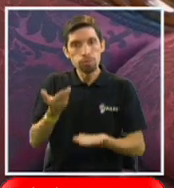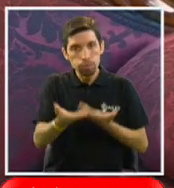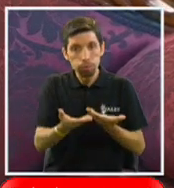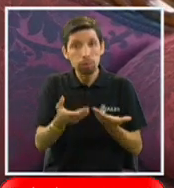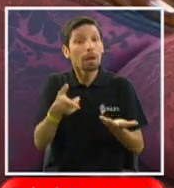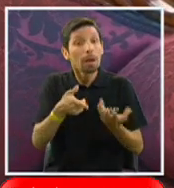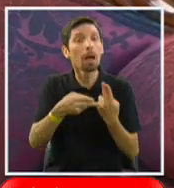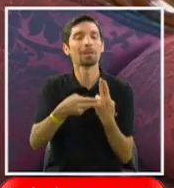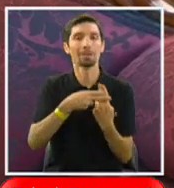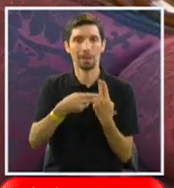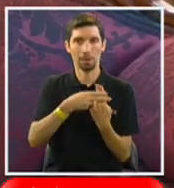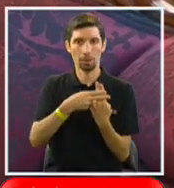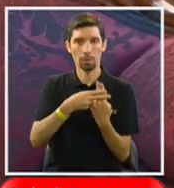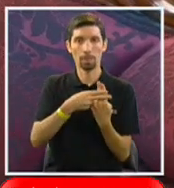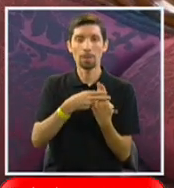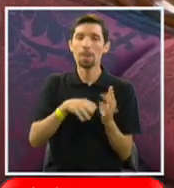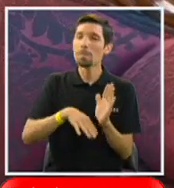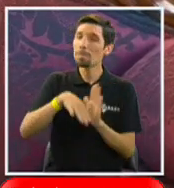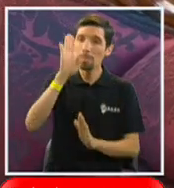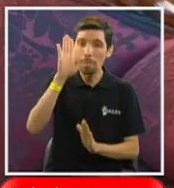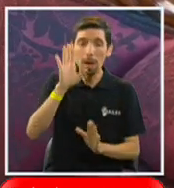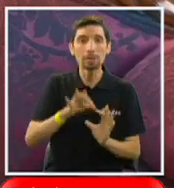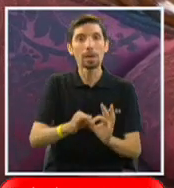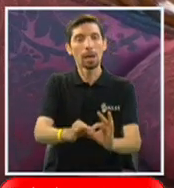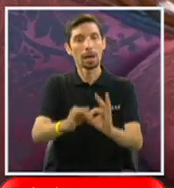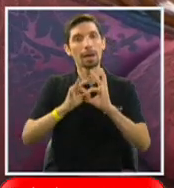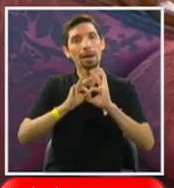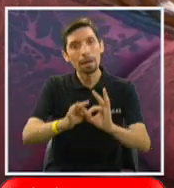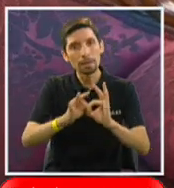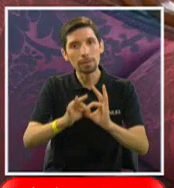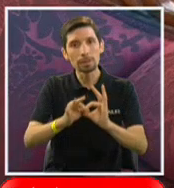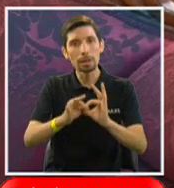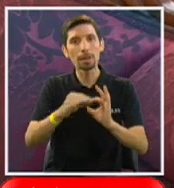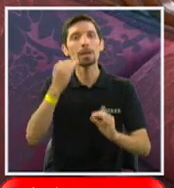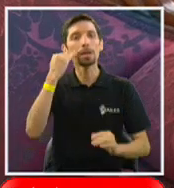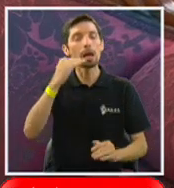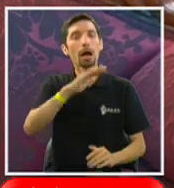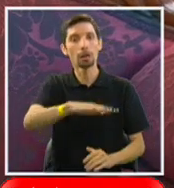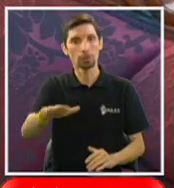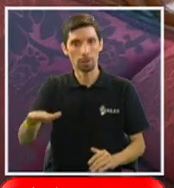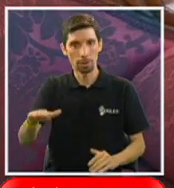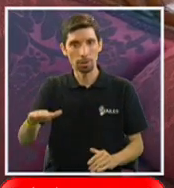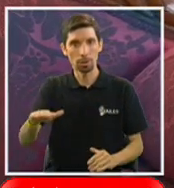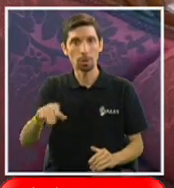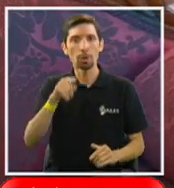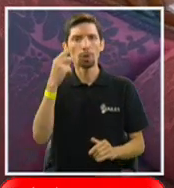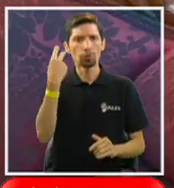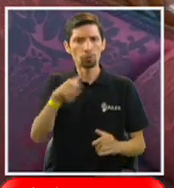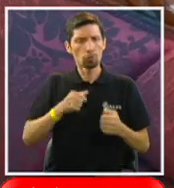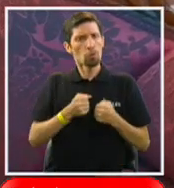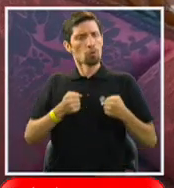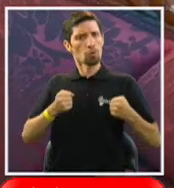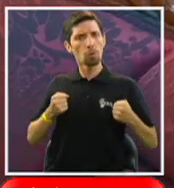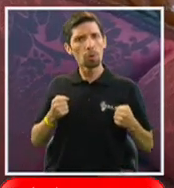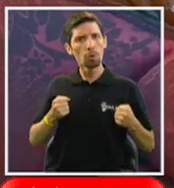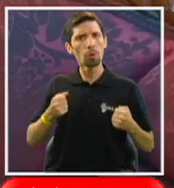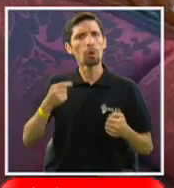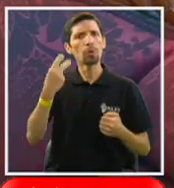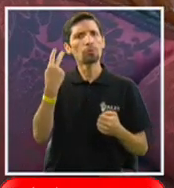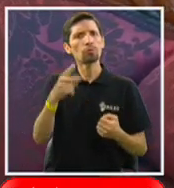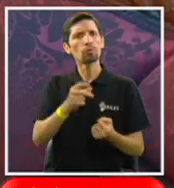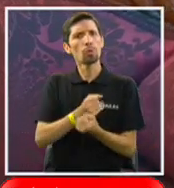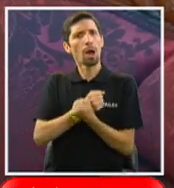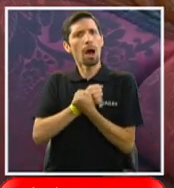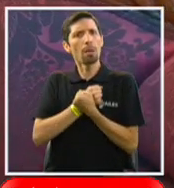la teletón y por sobre todo agradecer a los niños por su coraje por su